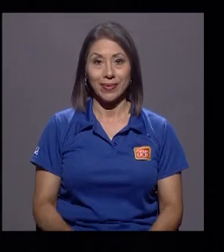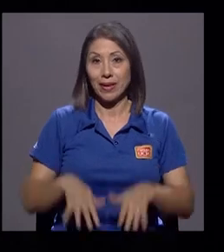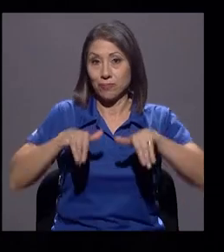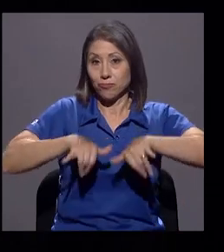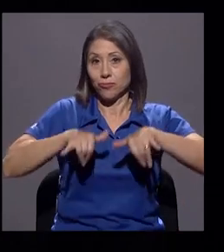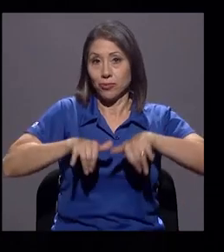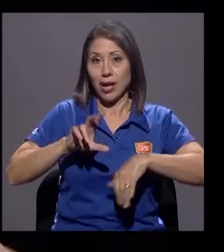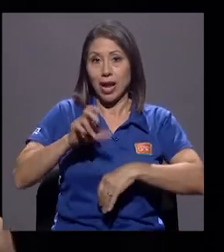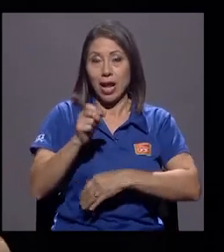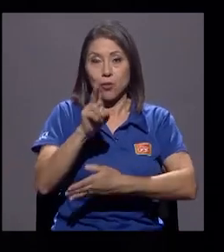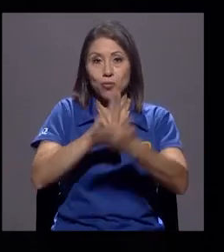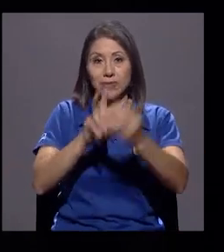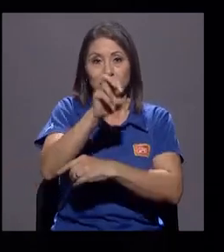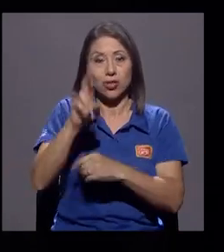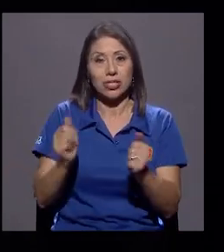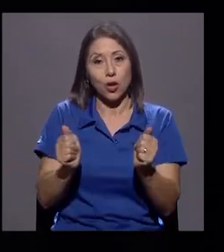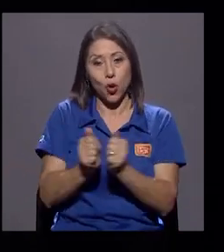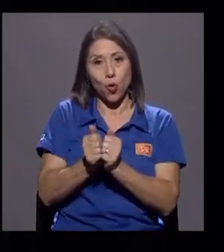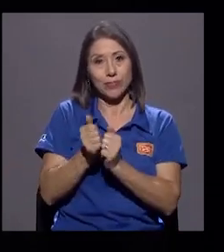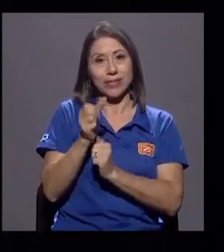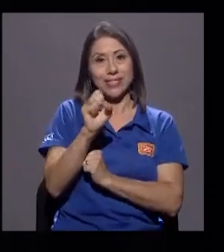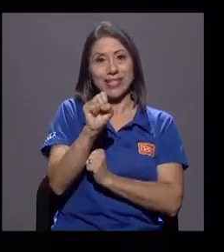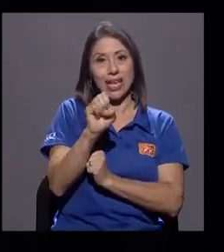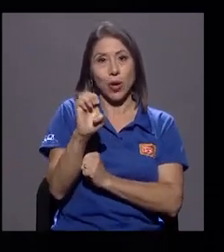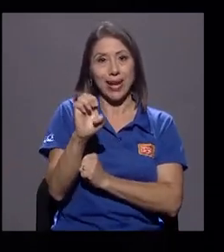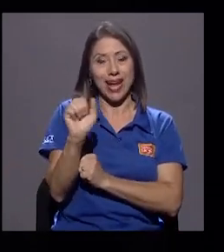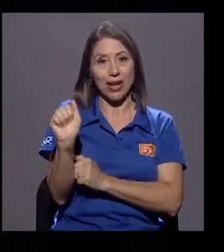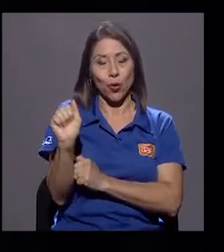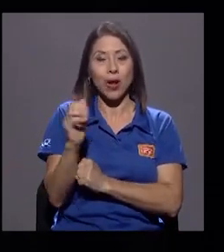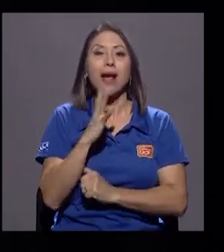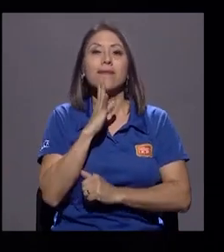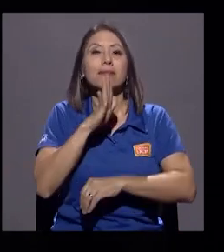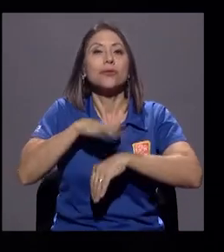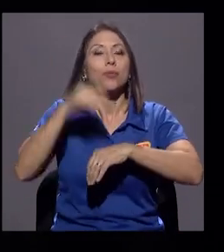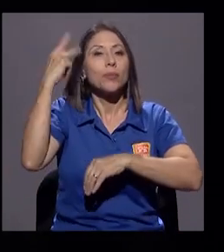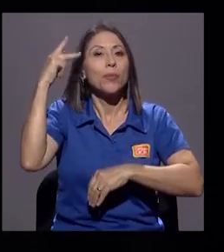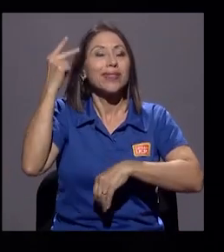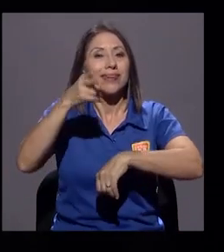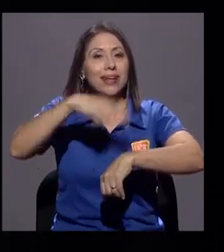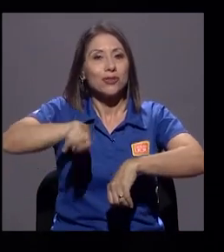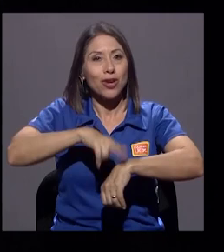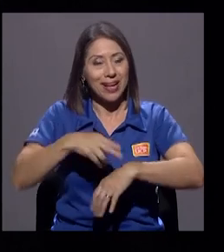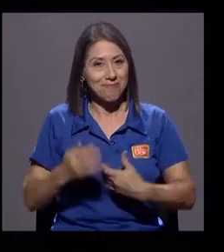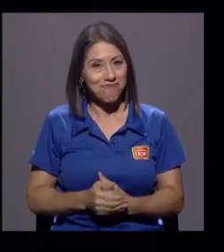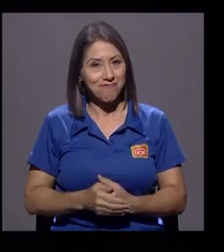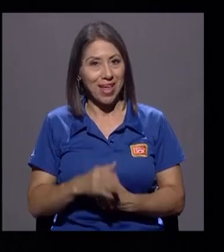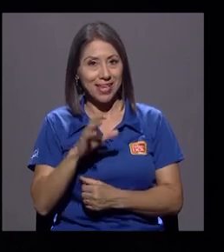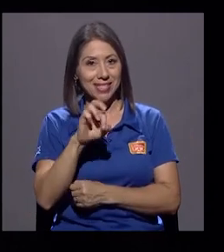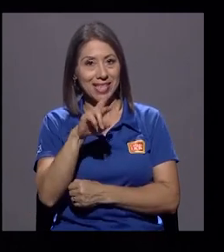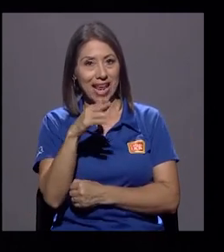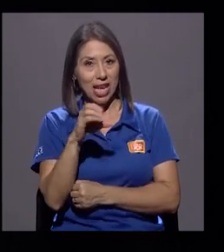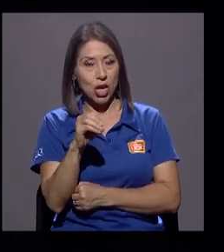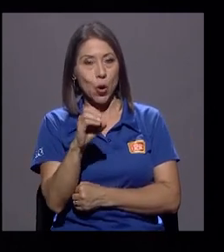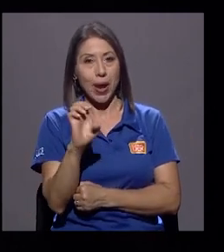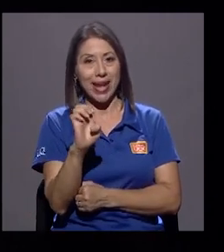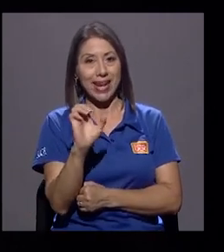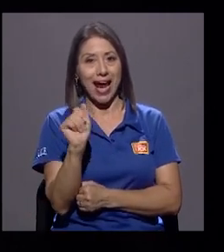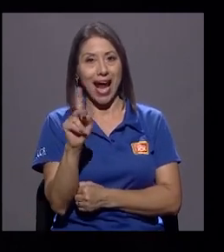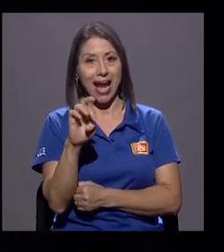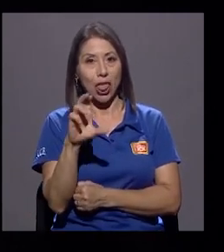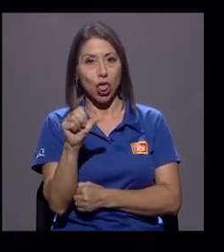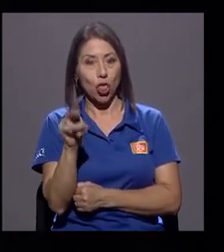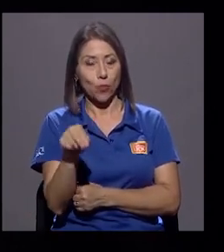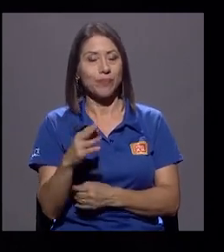en la universidad de costa rica con la política nacional perdón tal vez